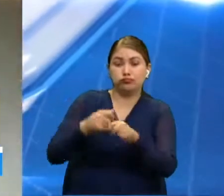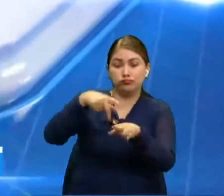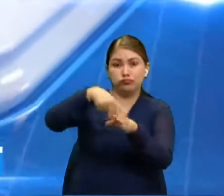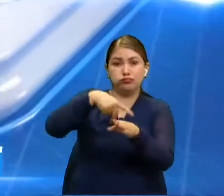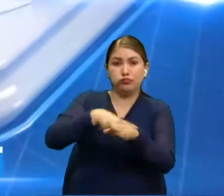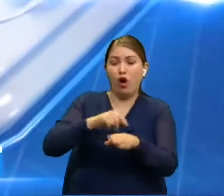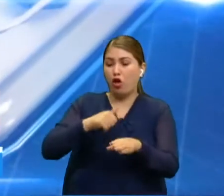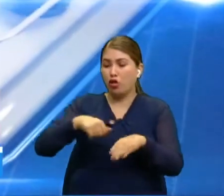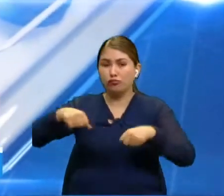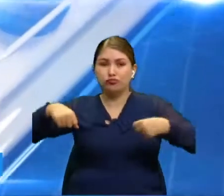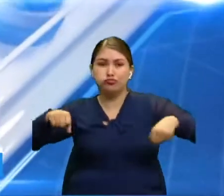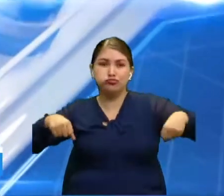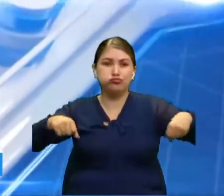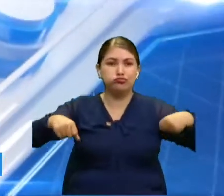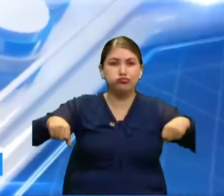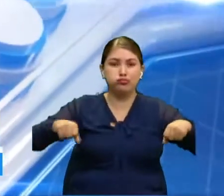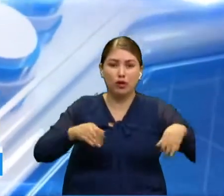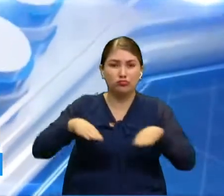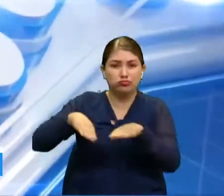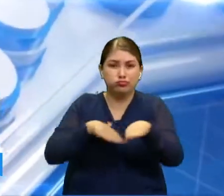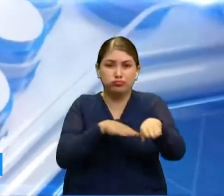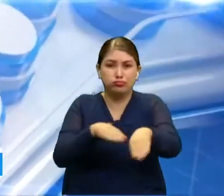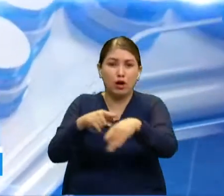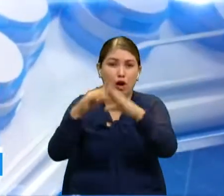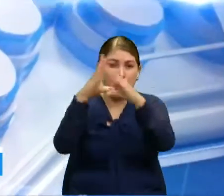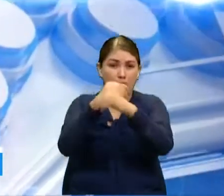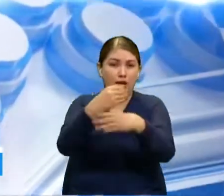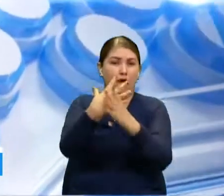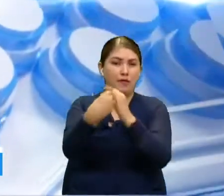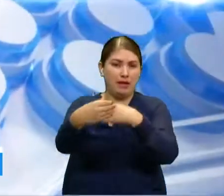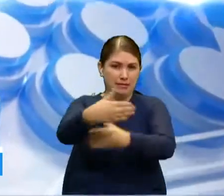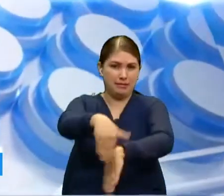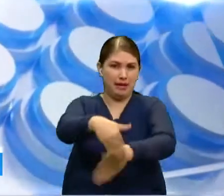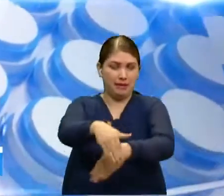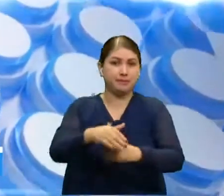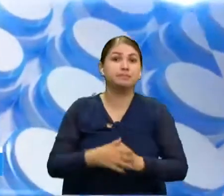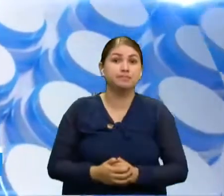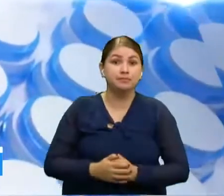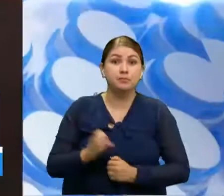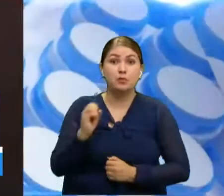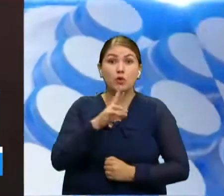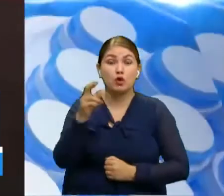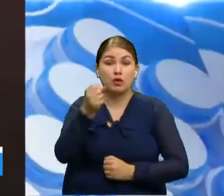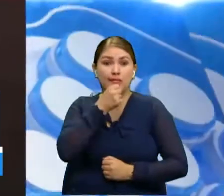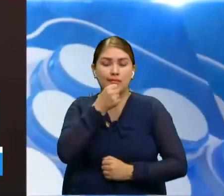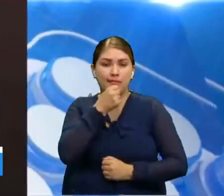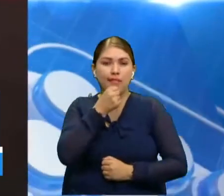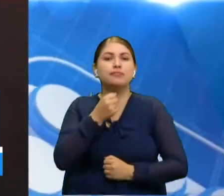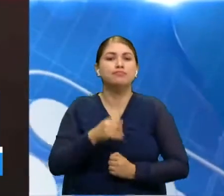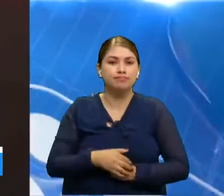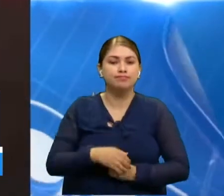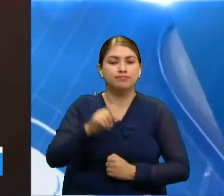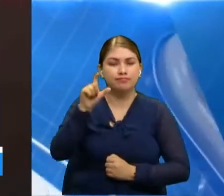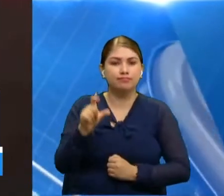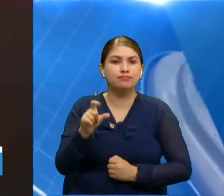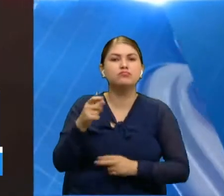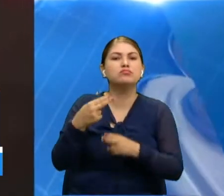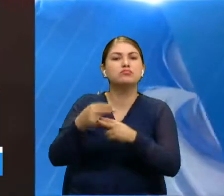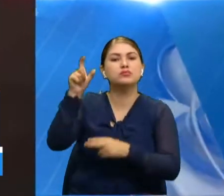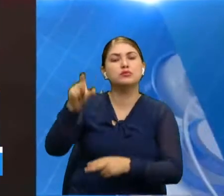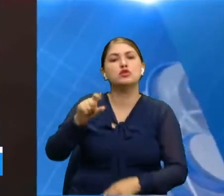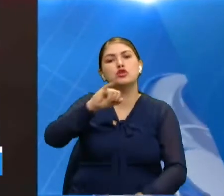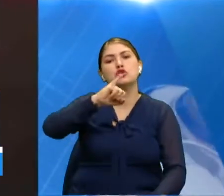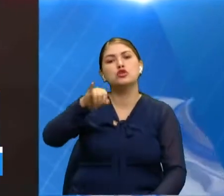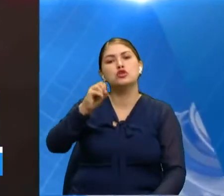otros jóvenes que se movilizaban a esa hora en las calles de la ciudad. Oriente Noticias pudo establecer que el conductor se llama